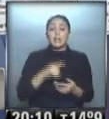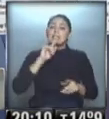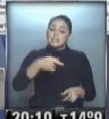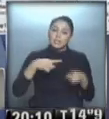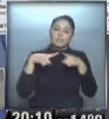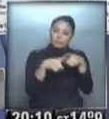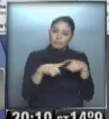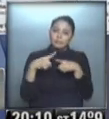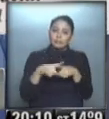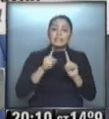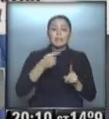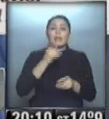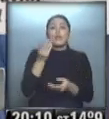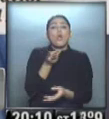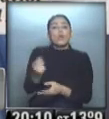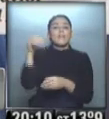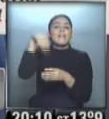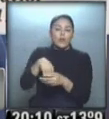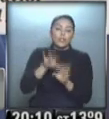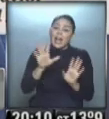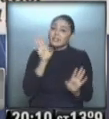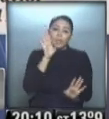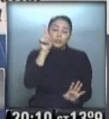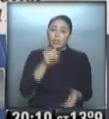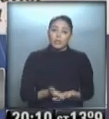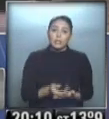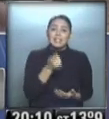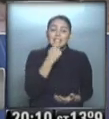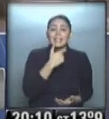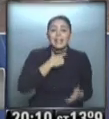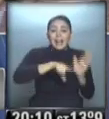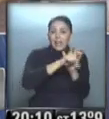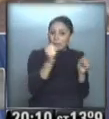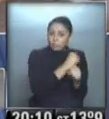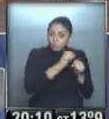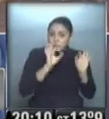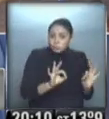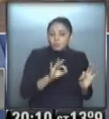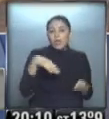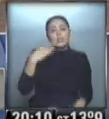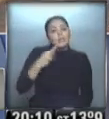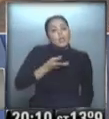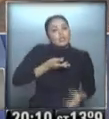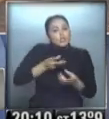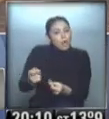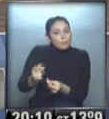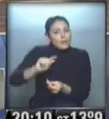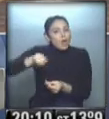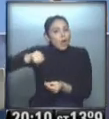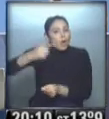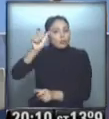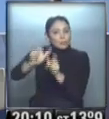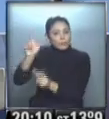negociaciones y compra de votos, porque es lo que suele suceder en Estados Unidos. Para aprobar una ley se compra a militantes del